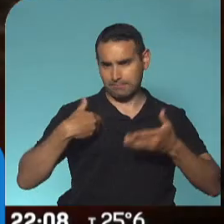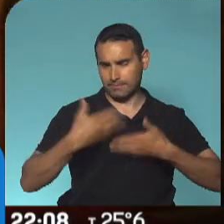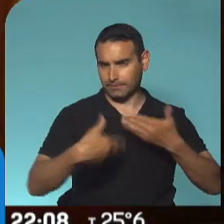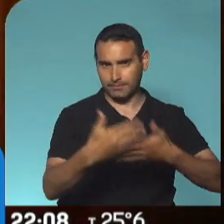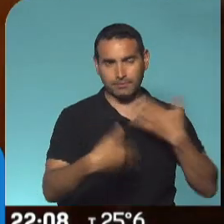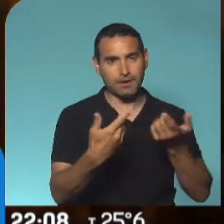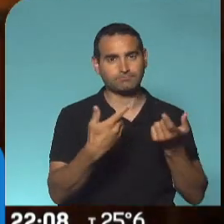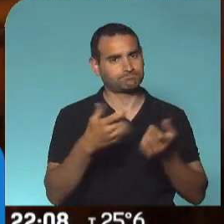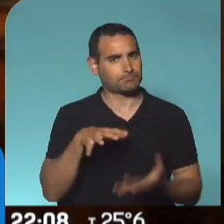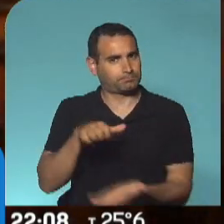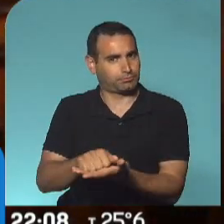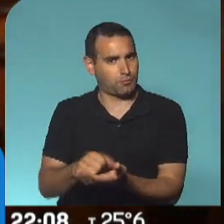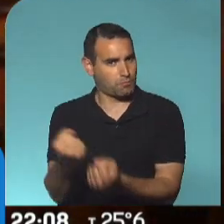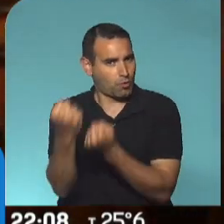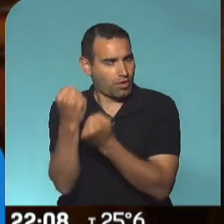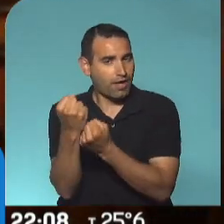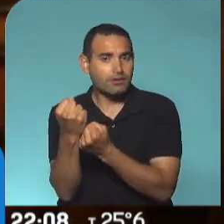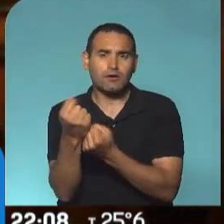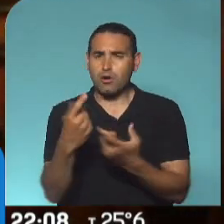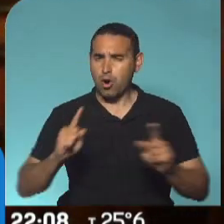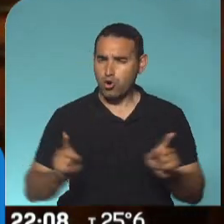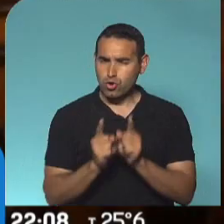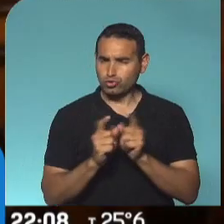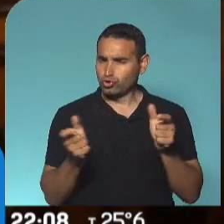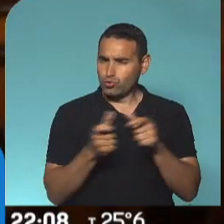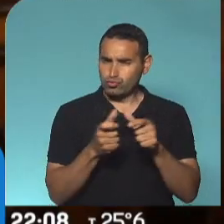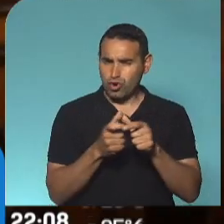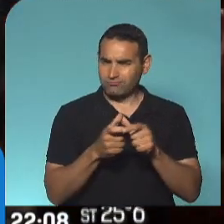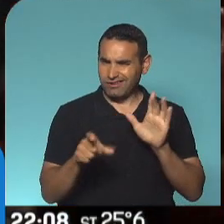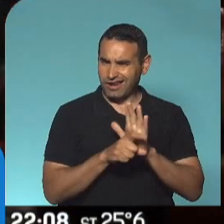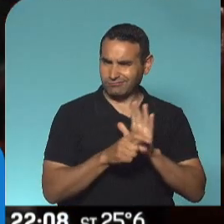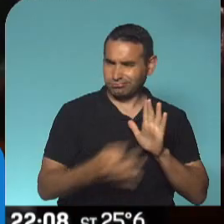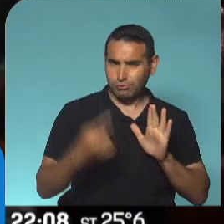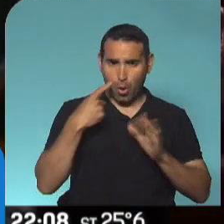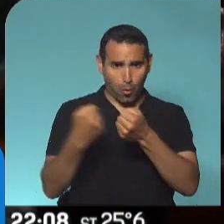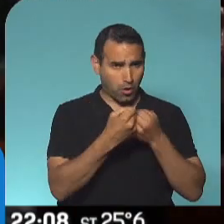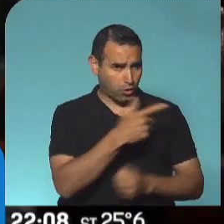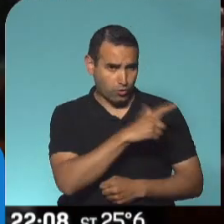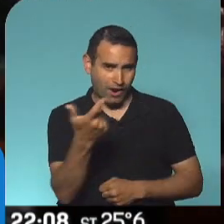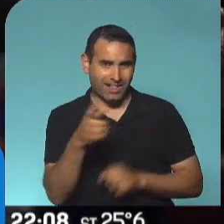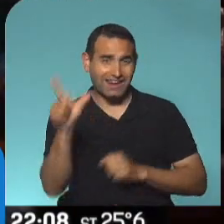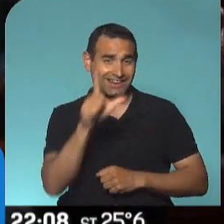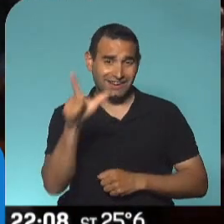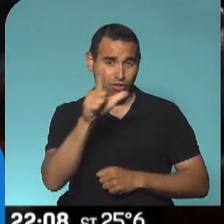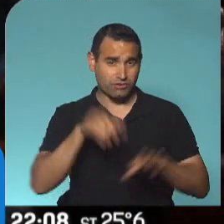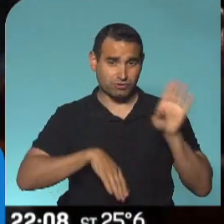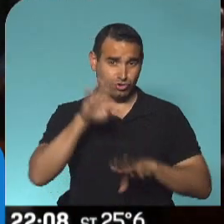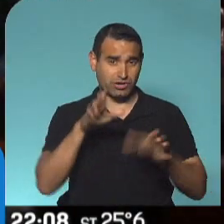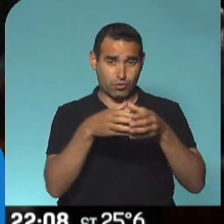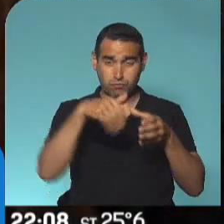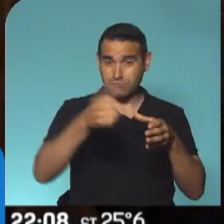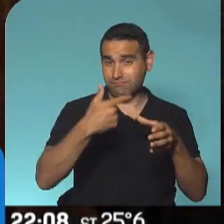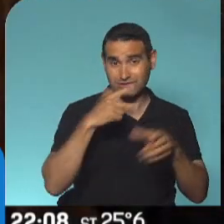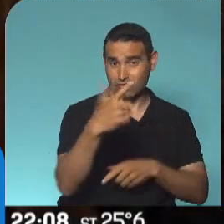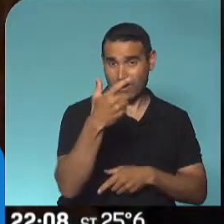para hacerse con el poder. En una breve e irregular sesión bicameral, sin quórum por la ausencia de los legisladores de la mayoría del MAS y sin